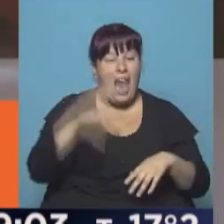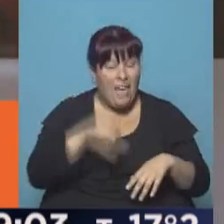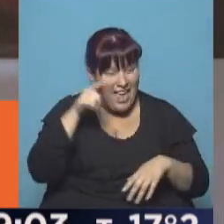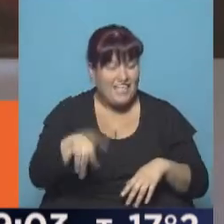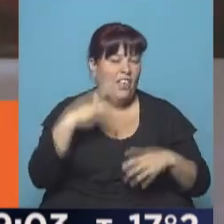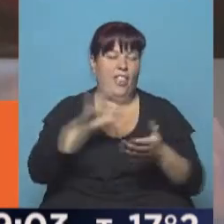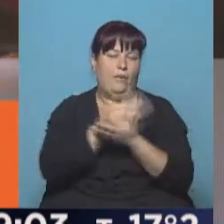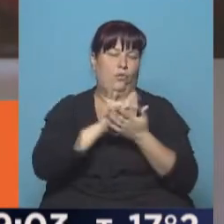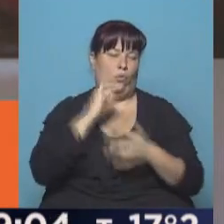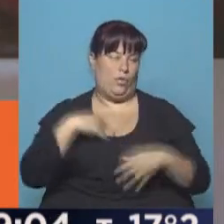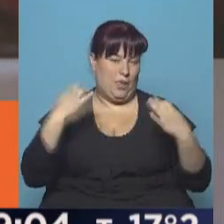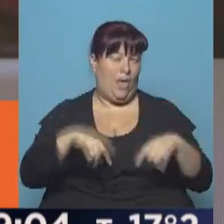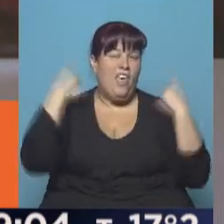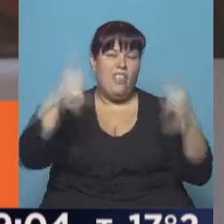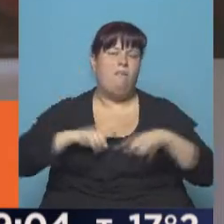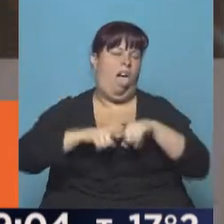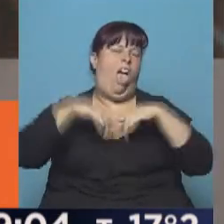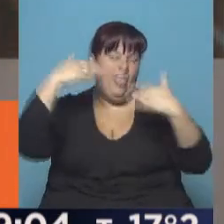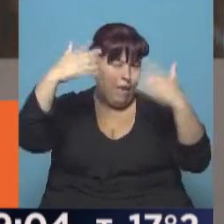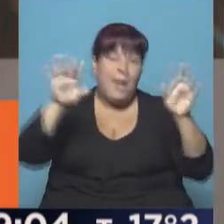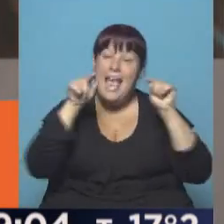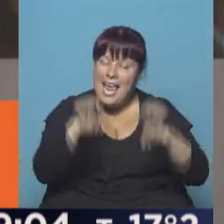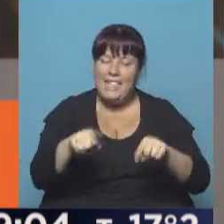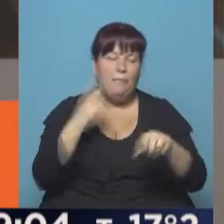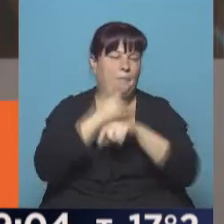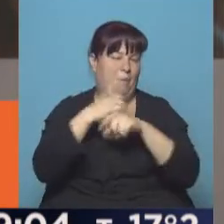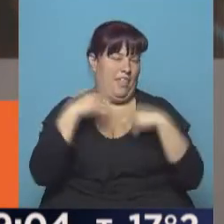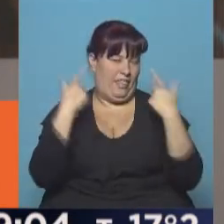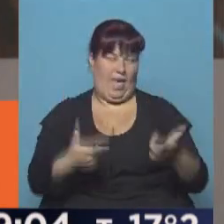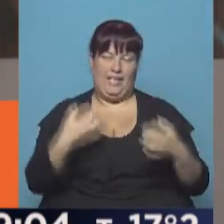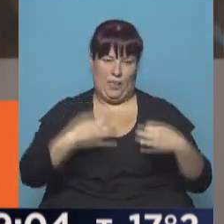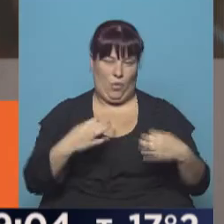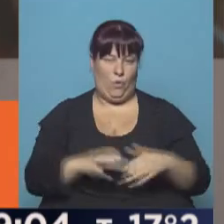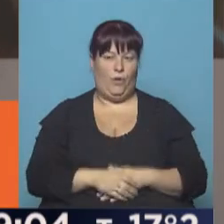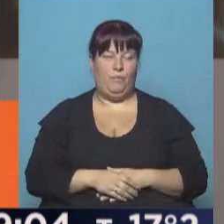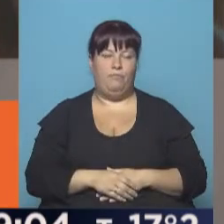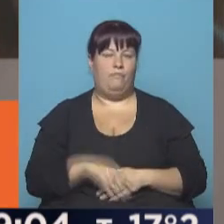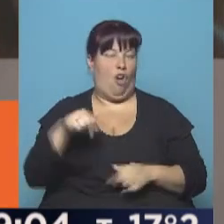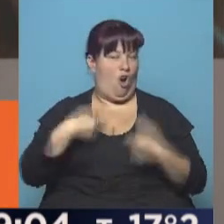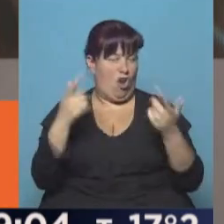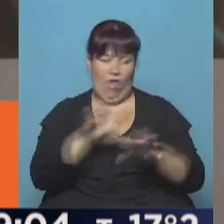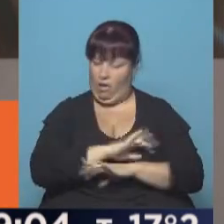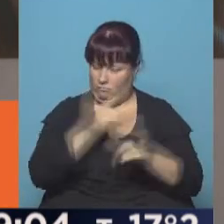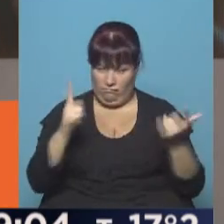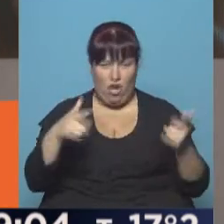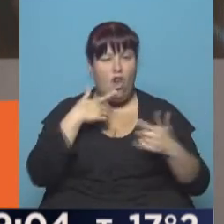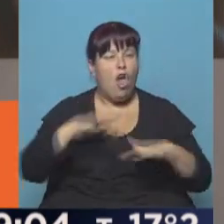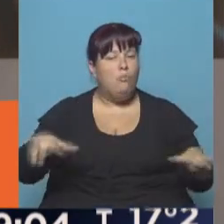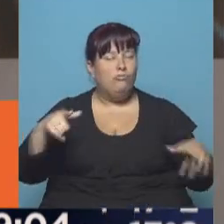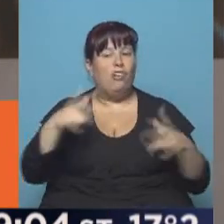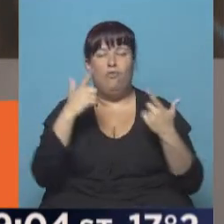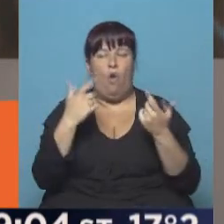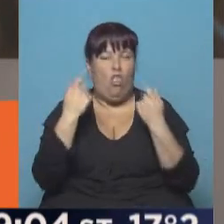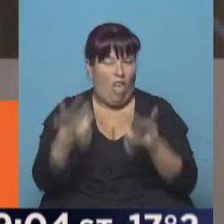eso lo tenemos que garantizar por nos peleamos por las otras cosas pero esas las tenemos que poder garantizar que hoy no está caracterizada para nada nuestro primer no están